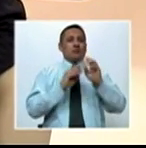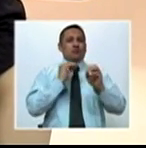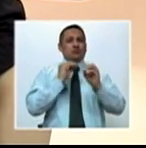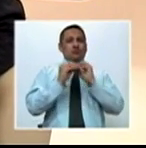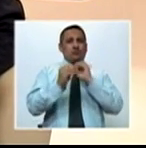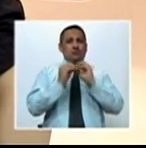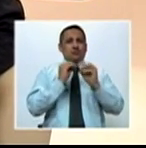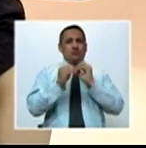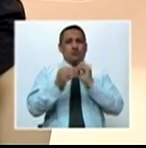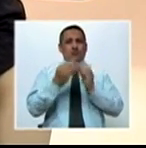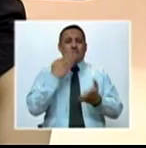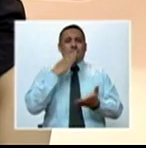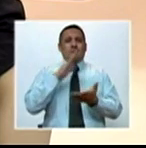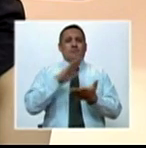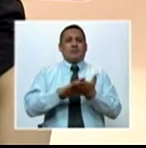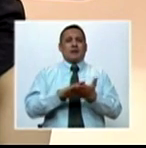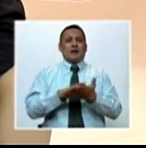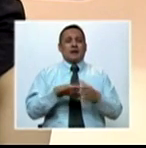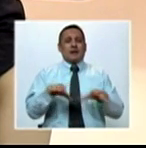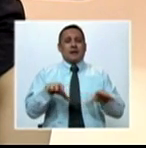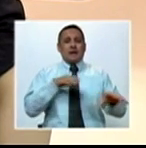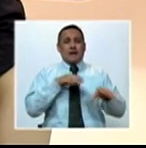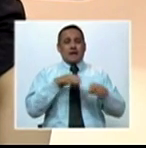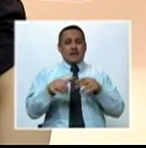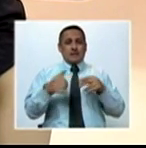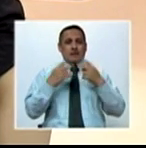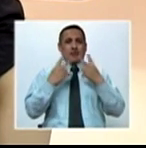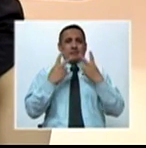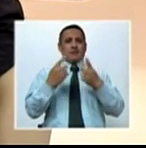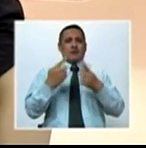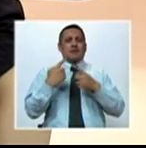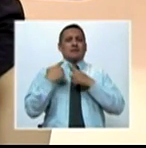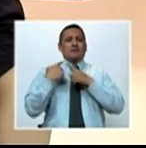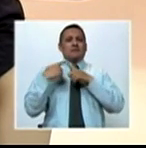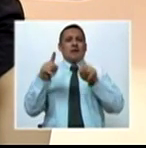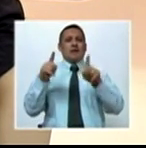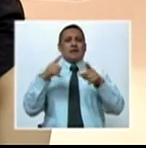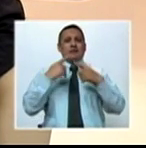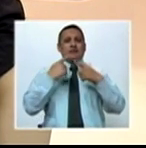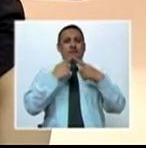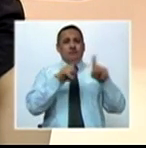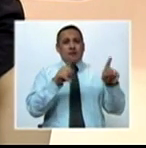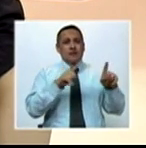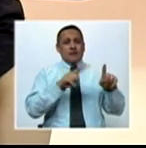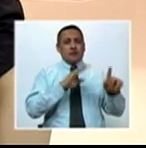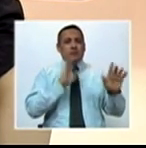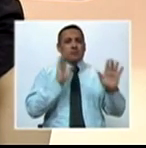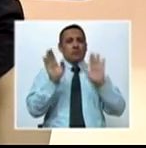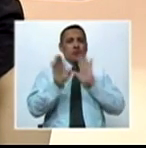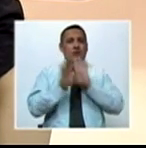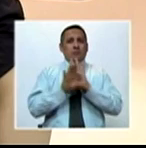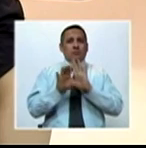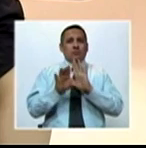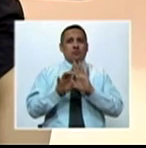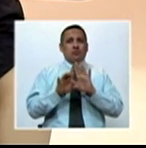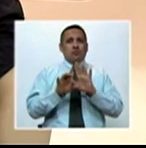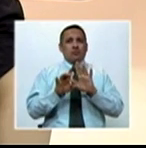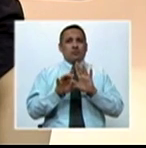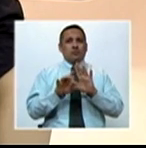que hacen ver que la diferencia no sea tan